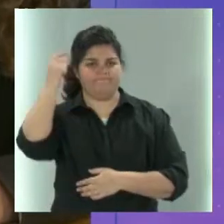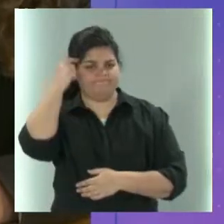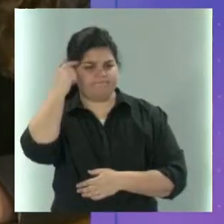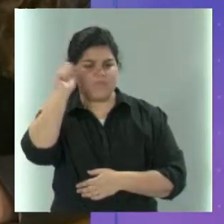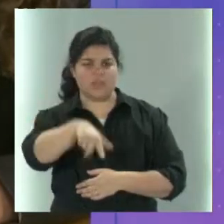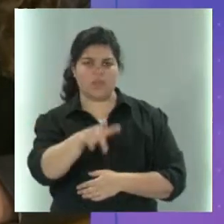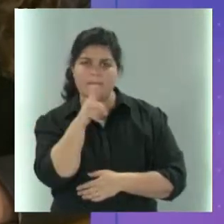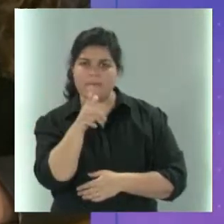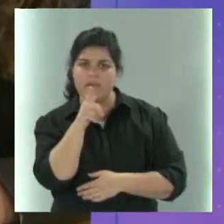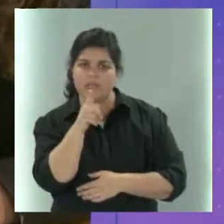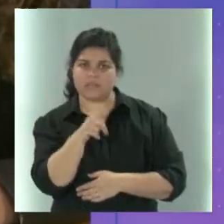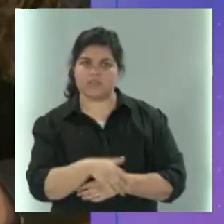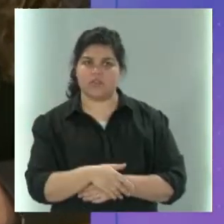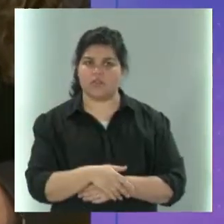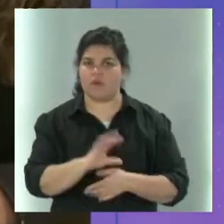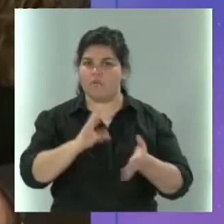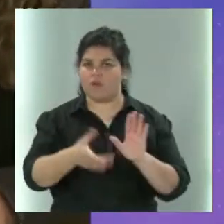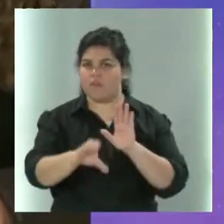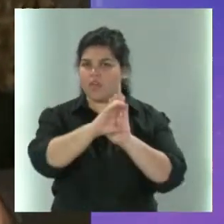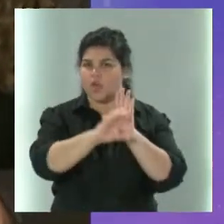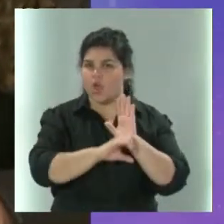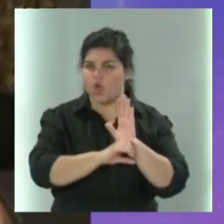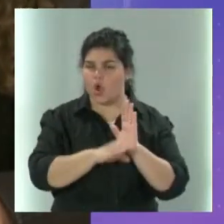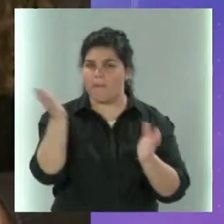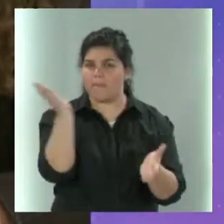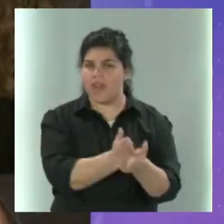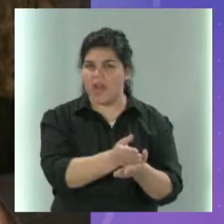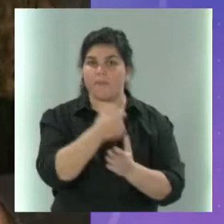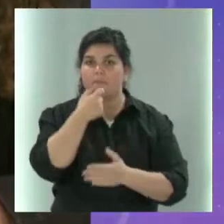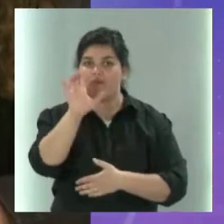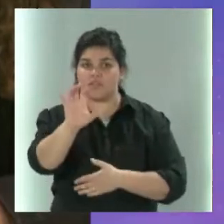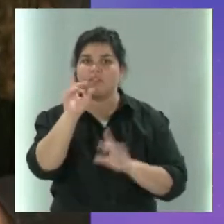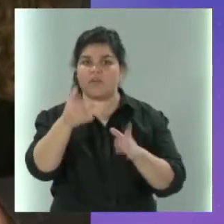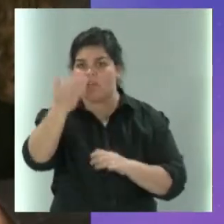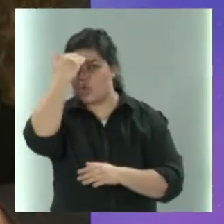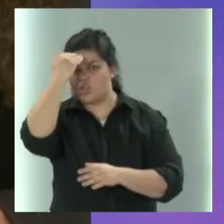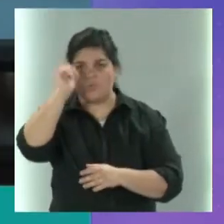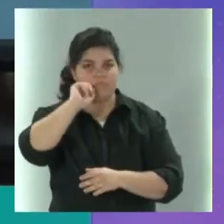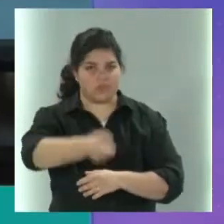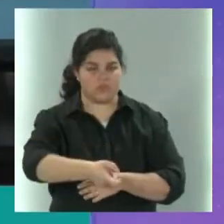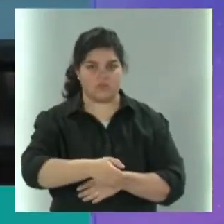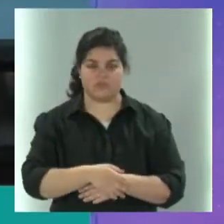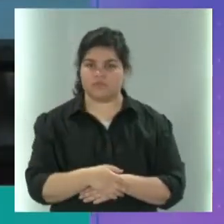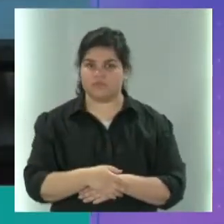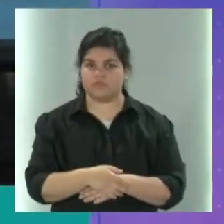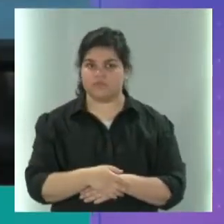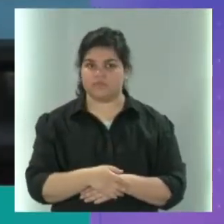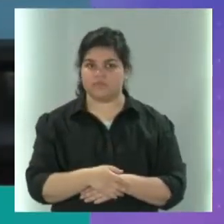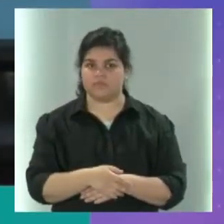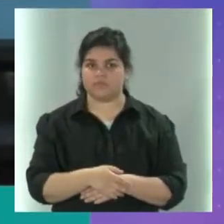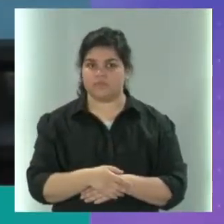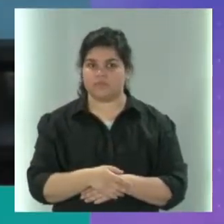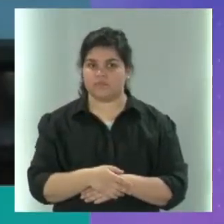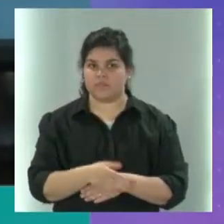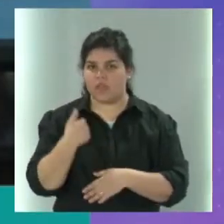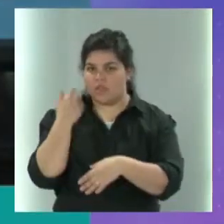forma constituye una suerte de pequeño código penal provincial que también es violatorio de la Constitución Nacional. He sido perseguido para que